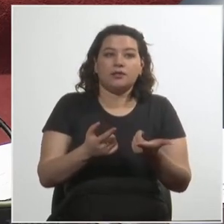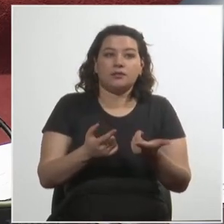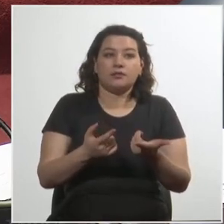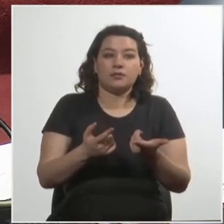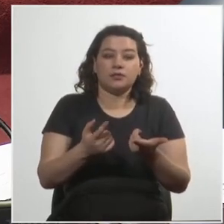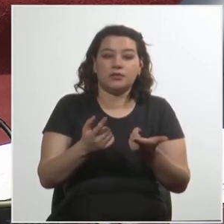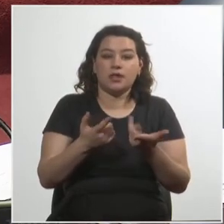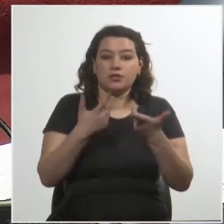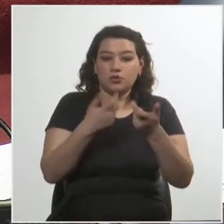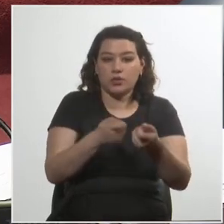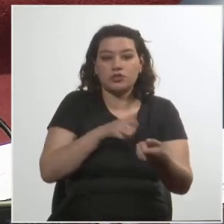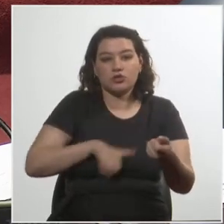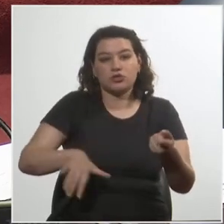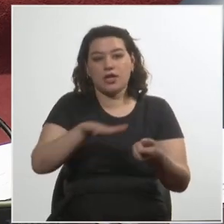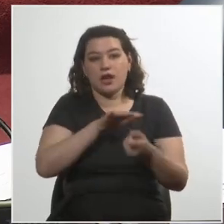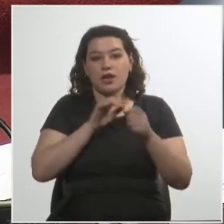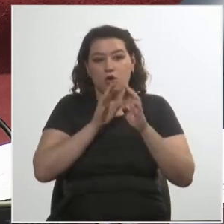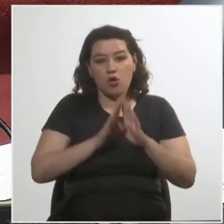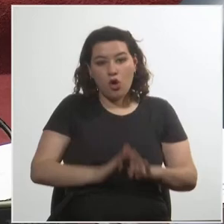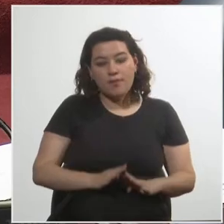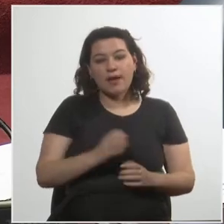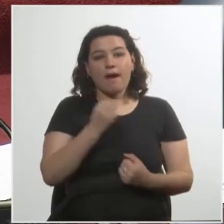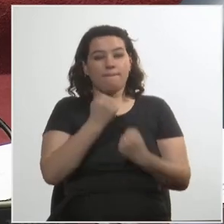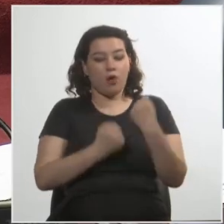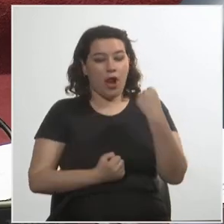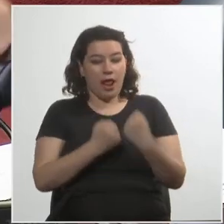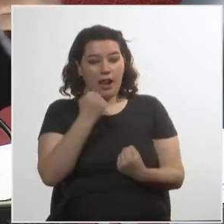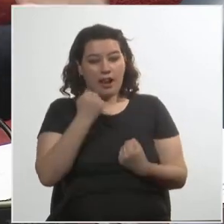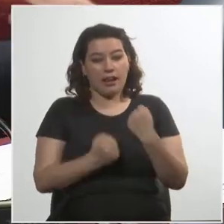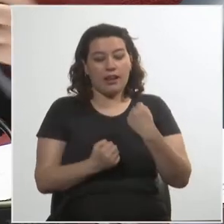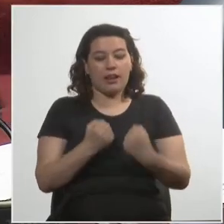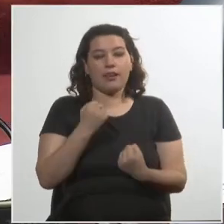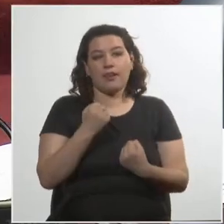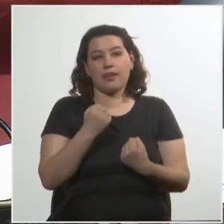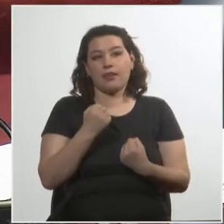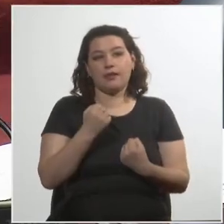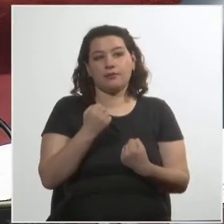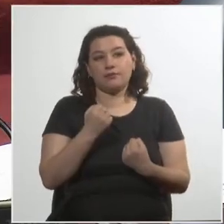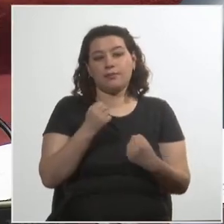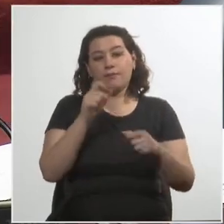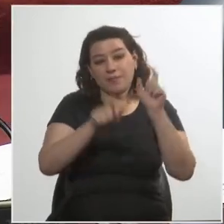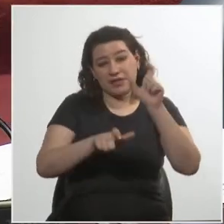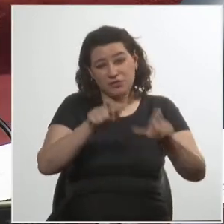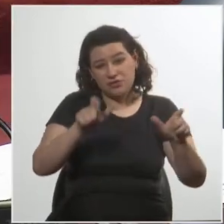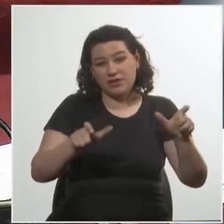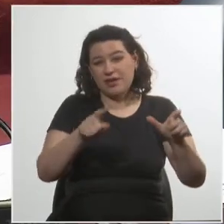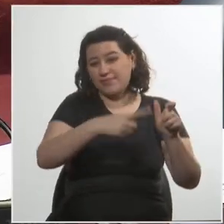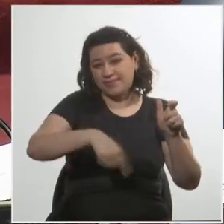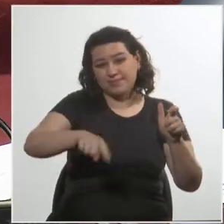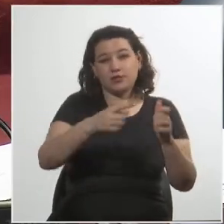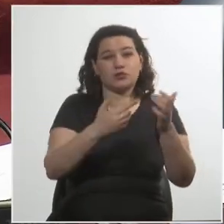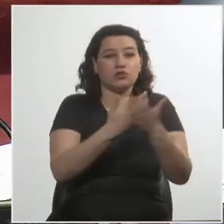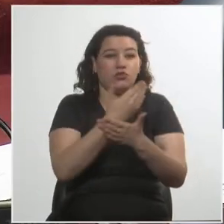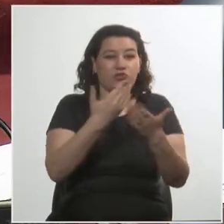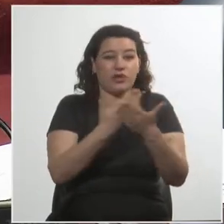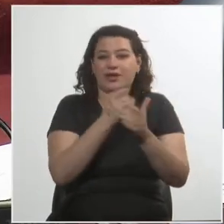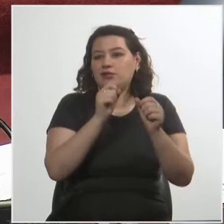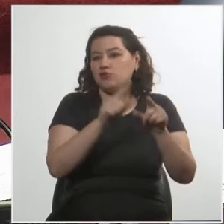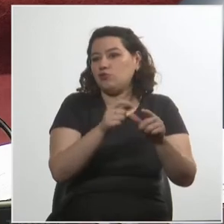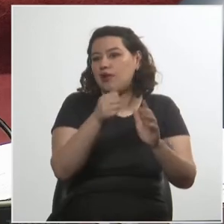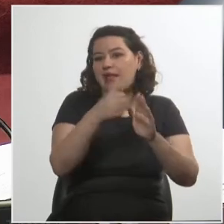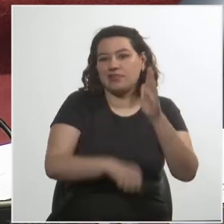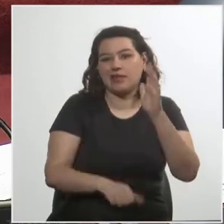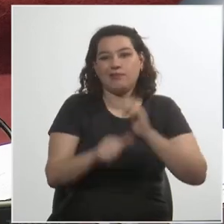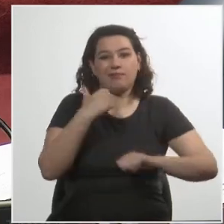social moral económica para aquellos que sufrieron daño en su vida en su integridad